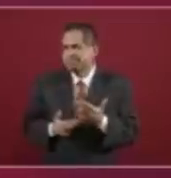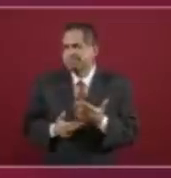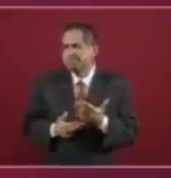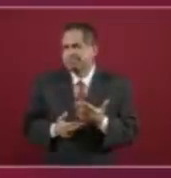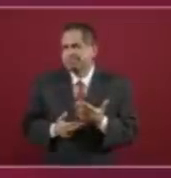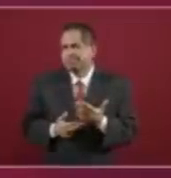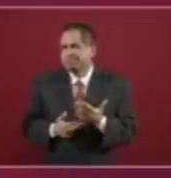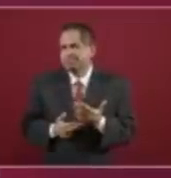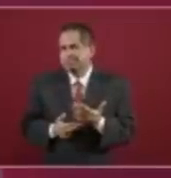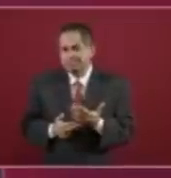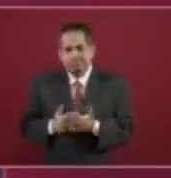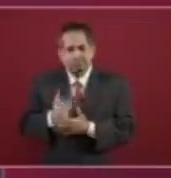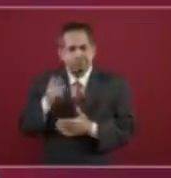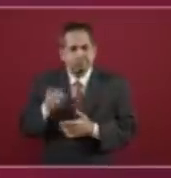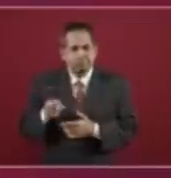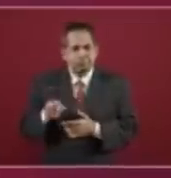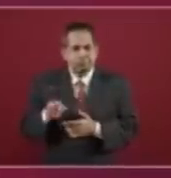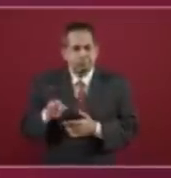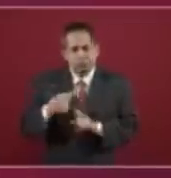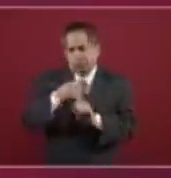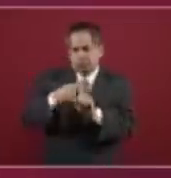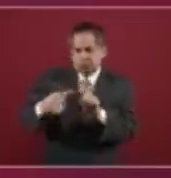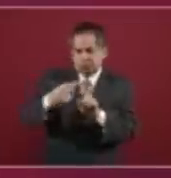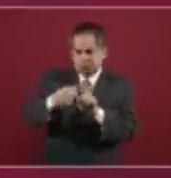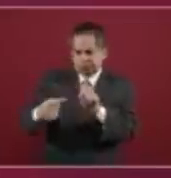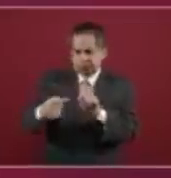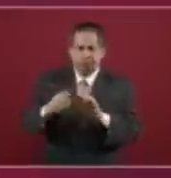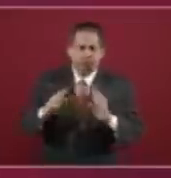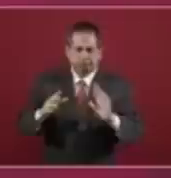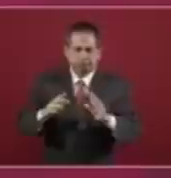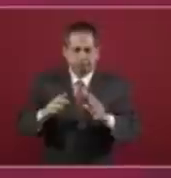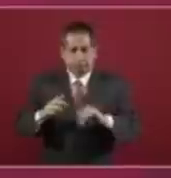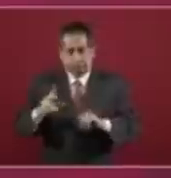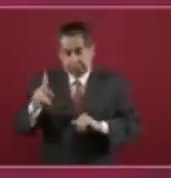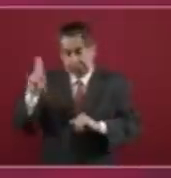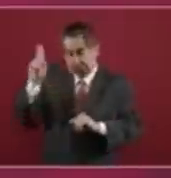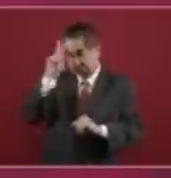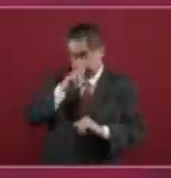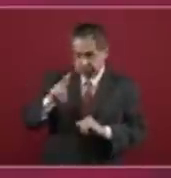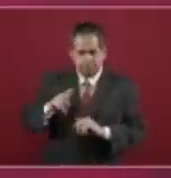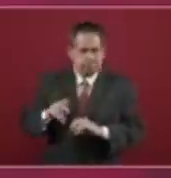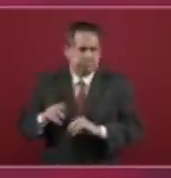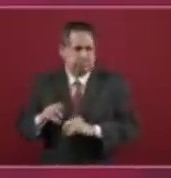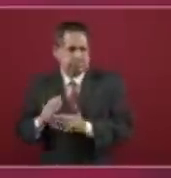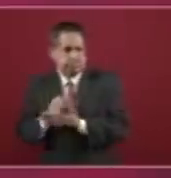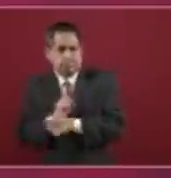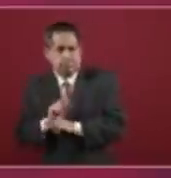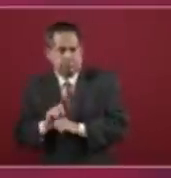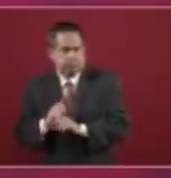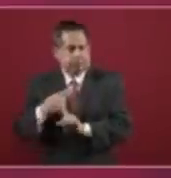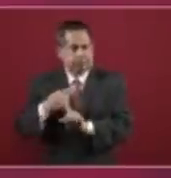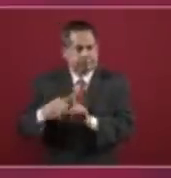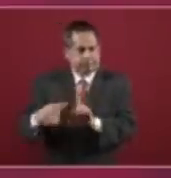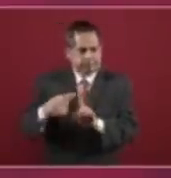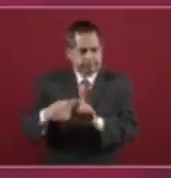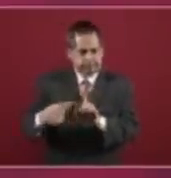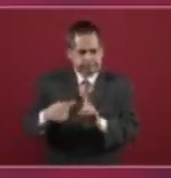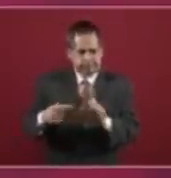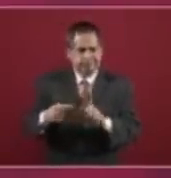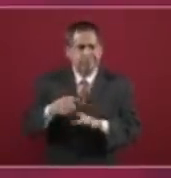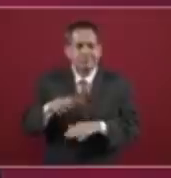vamos a decir que está a la mitad de la tabla en incidencia delictiva.